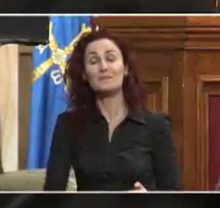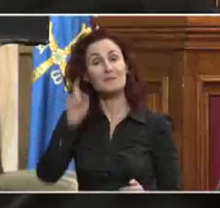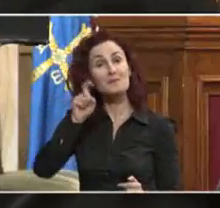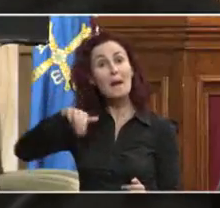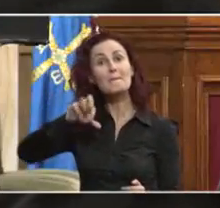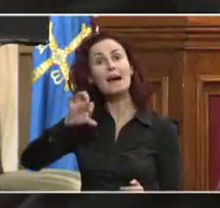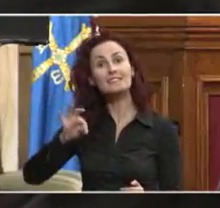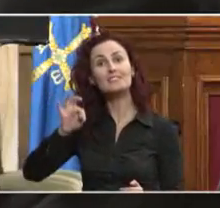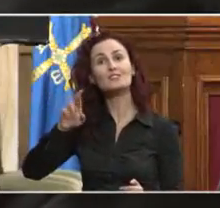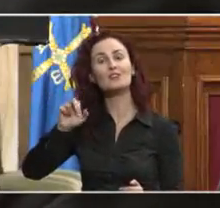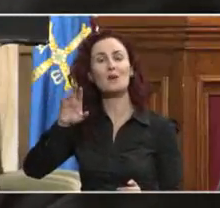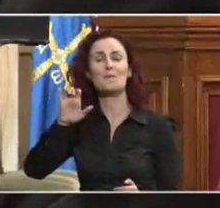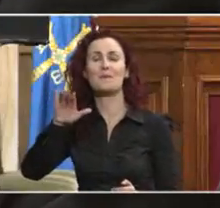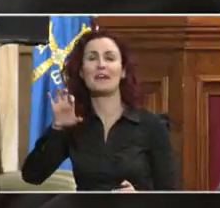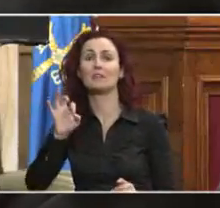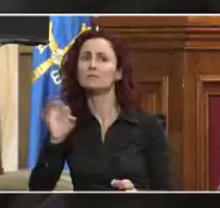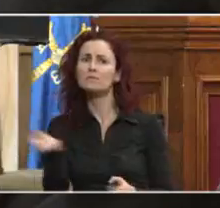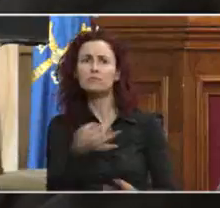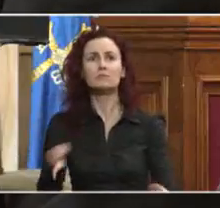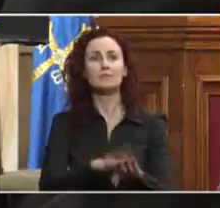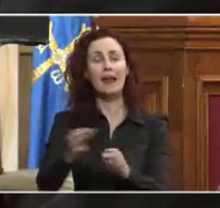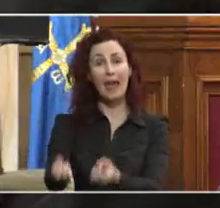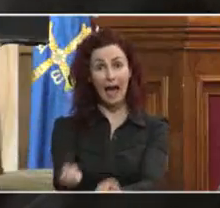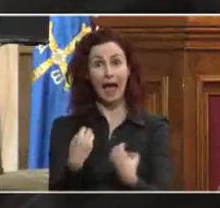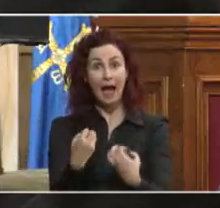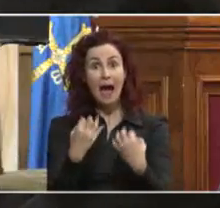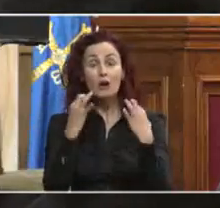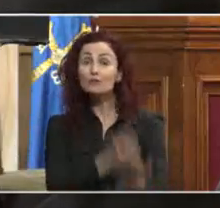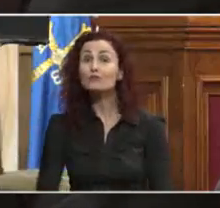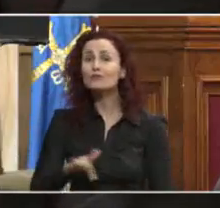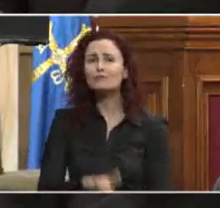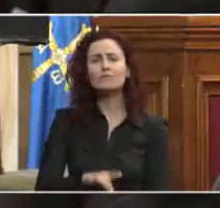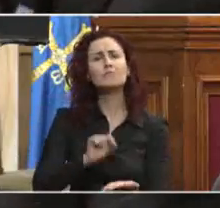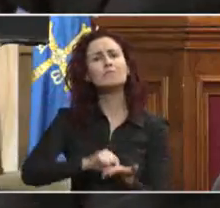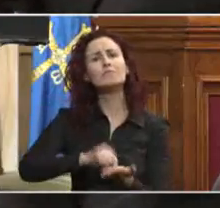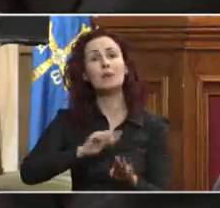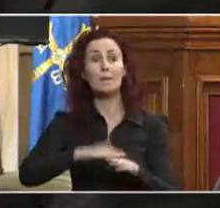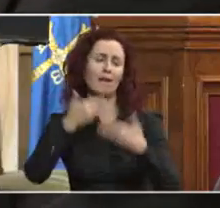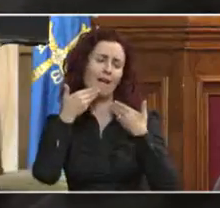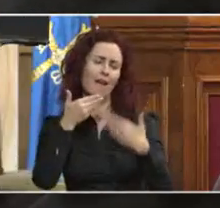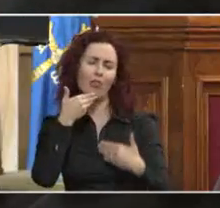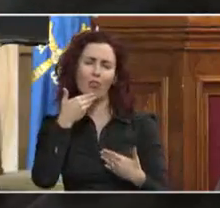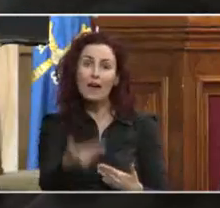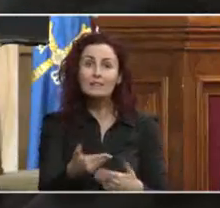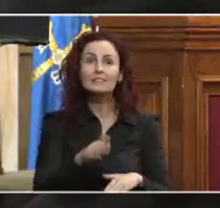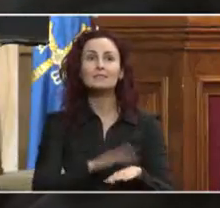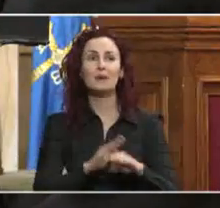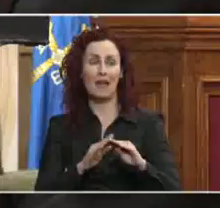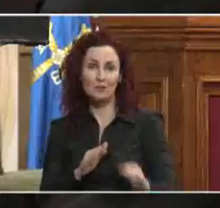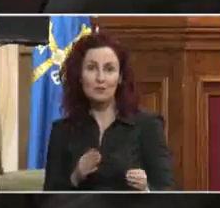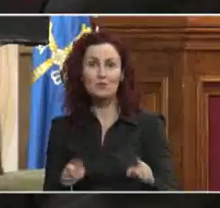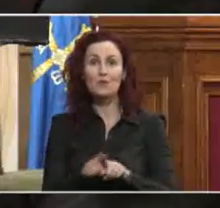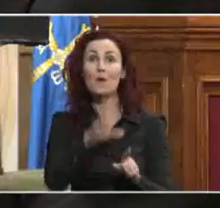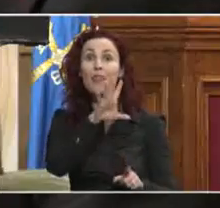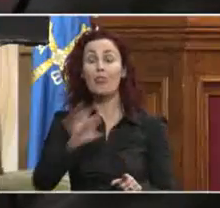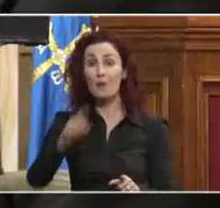es una ocasión estupenda para que todos les manifestemos nuestro agradecimiento más sentido, pues agradecimiento, pues, por los